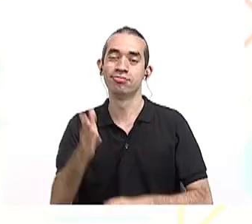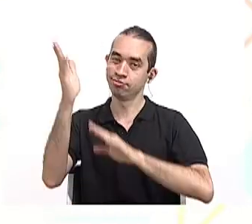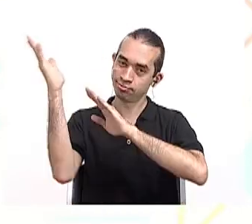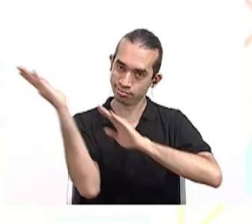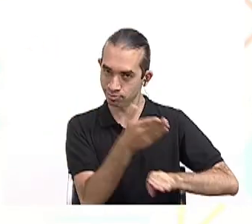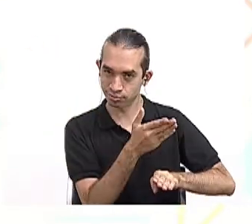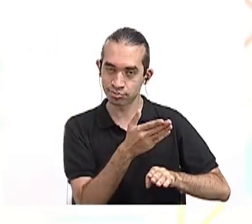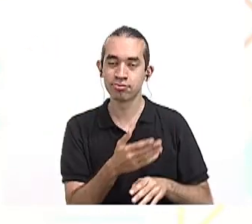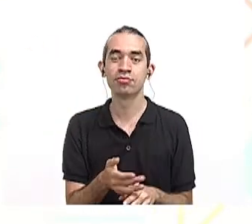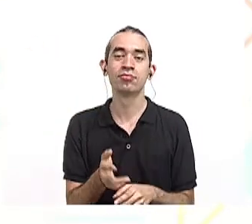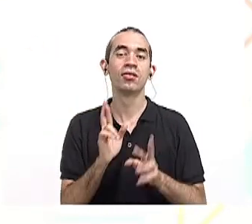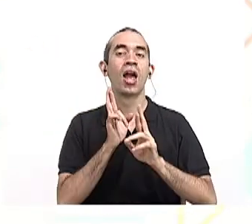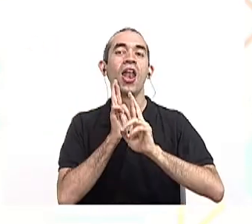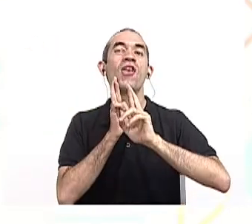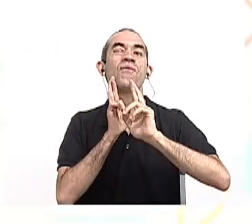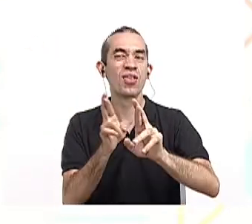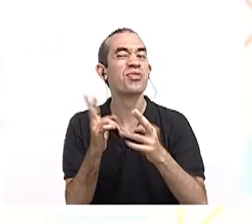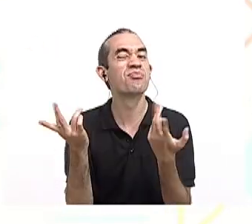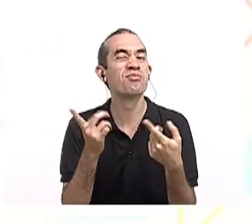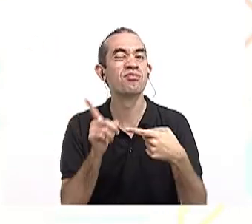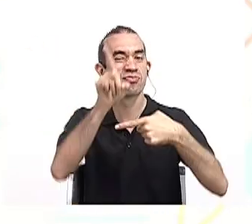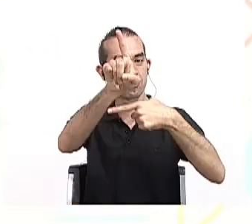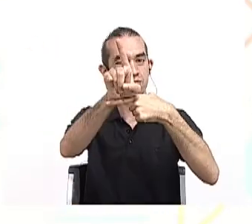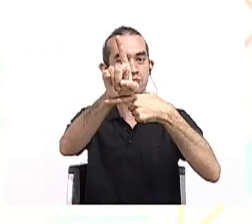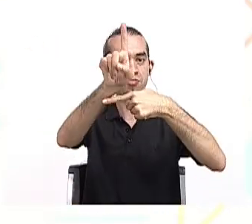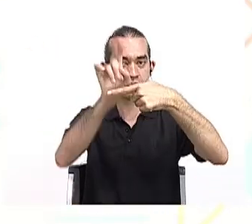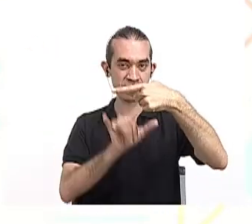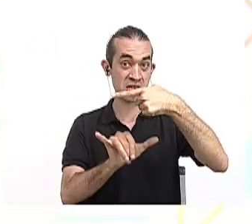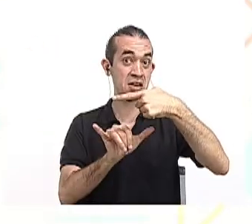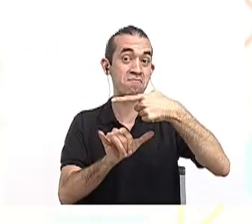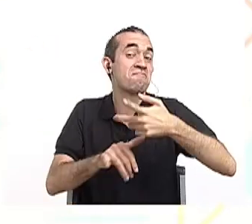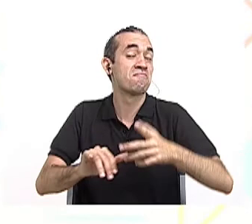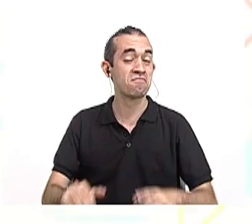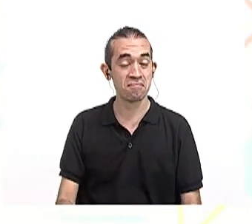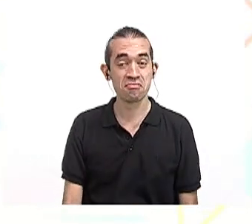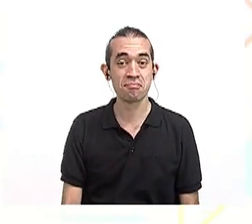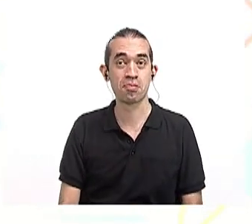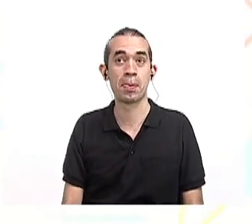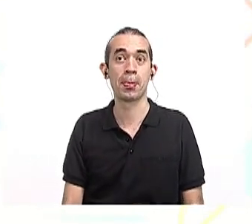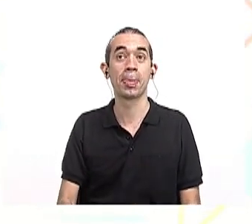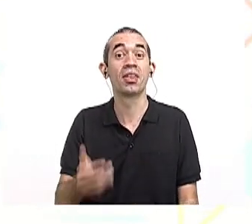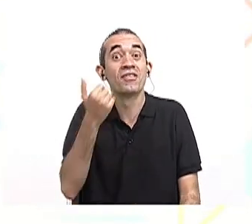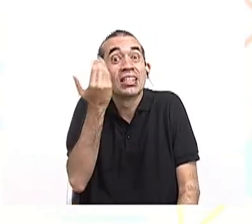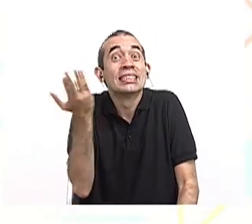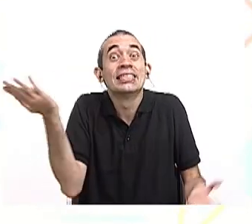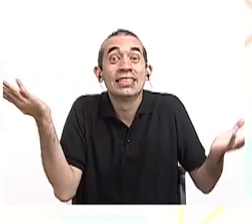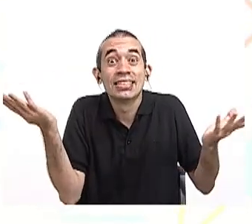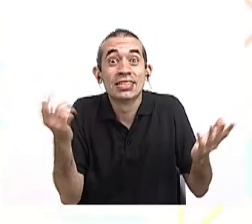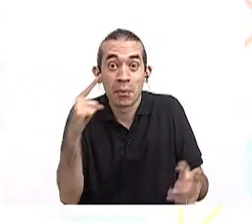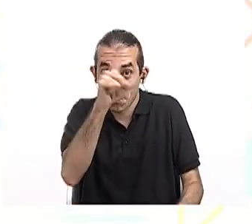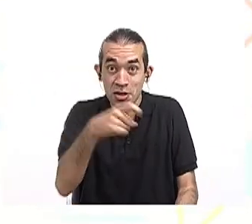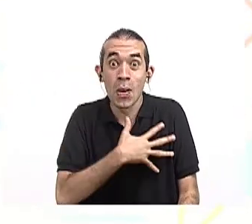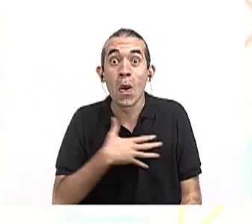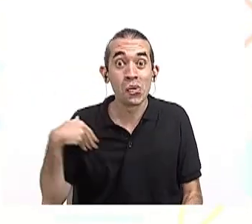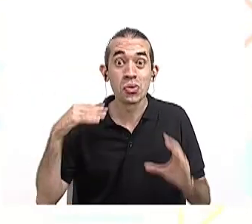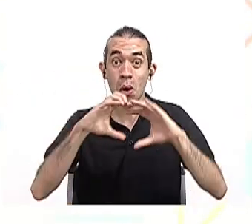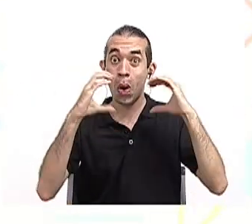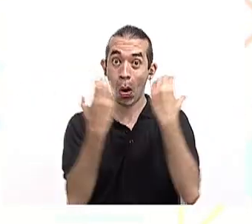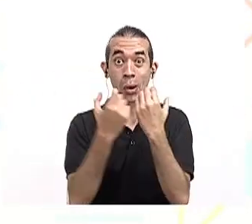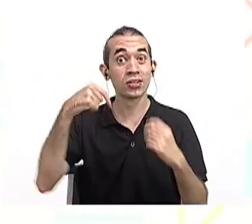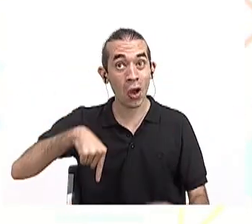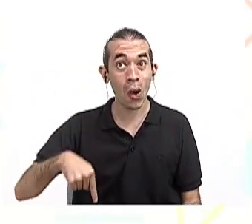y nuestro resultado es 1 sobre y. ¿Ven qué fácil? ¿Les gustó la clase del día de